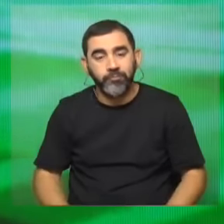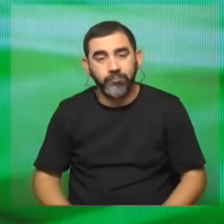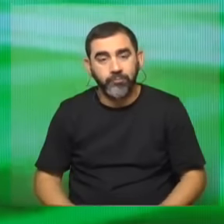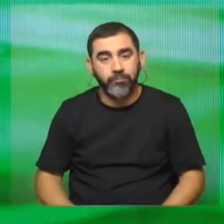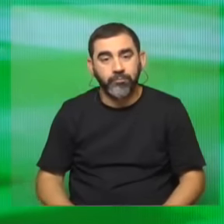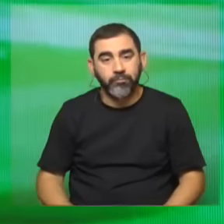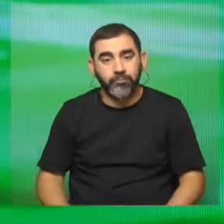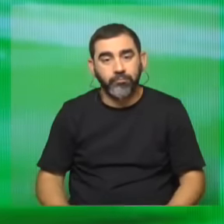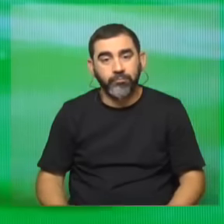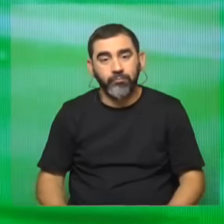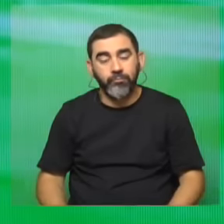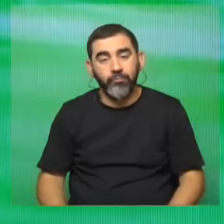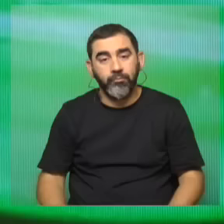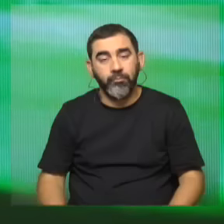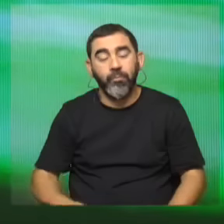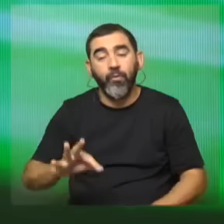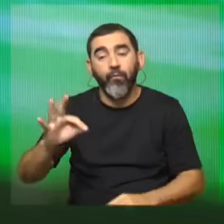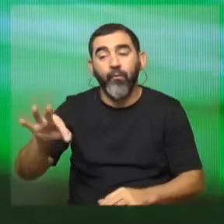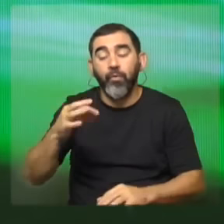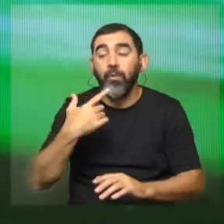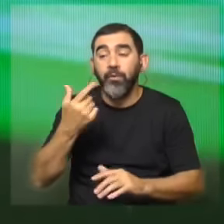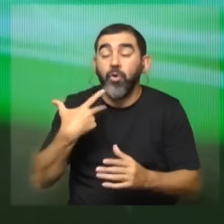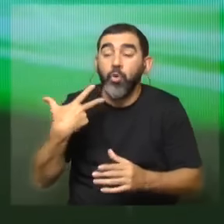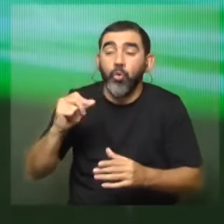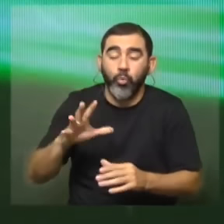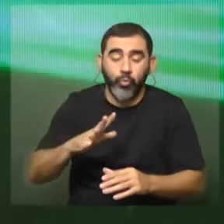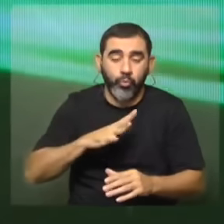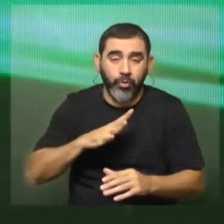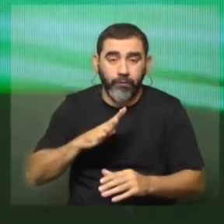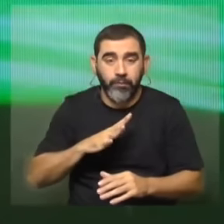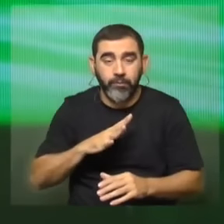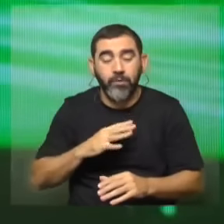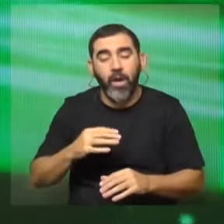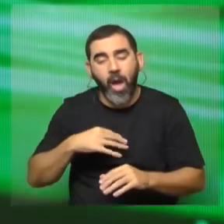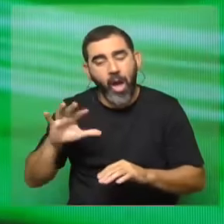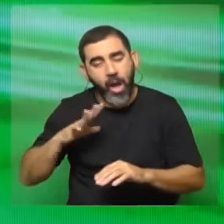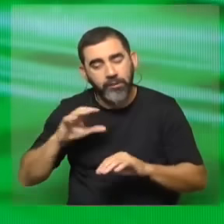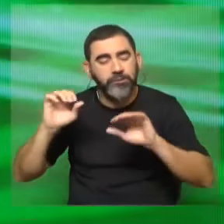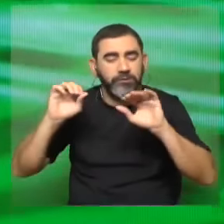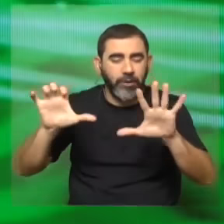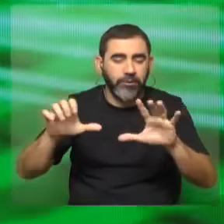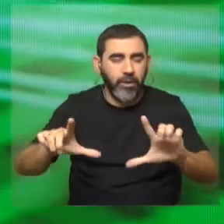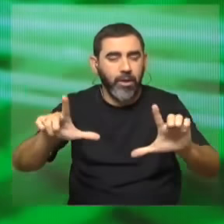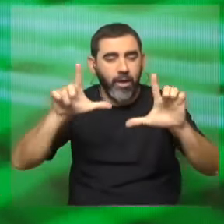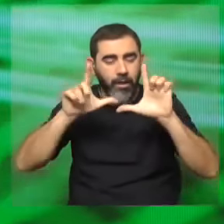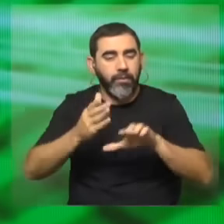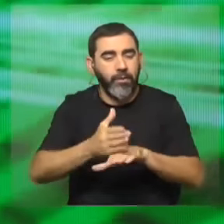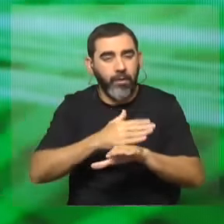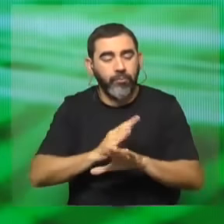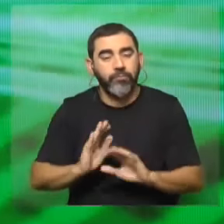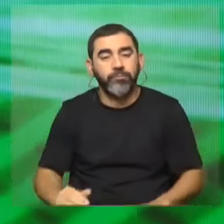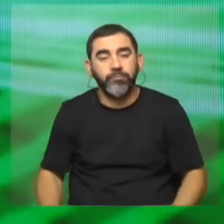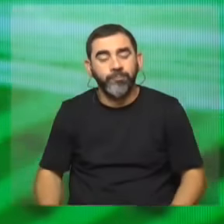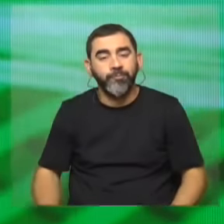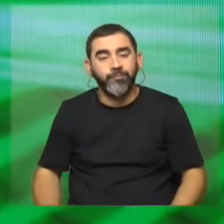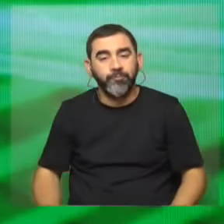ha dicho que que no no no no no parecería somos seis este candidatos y yo